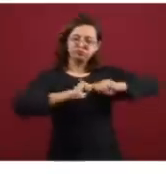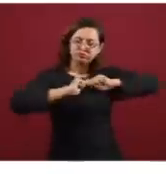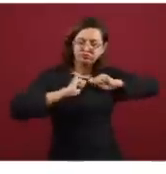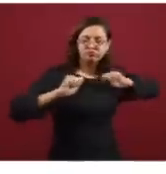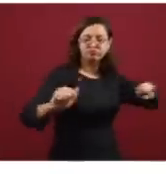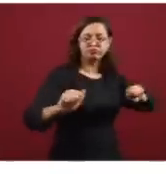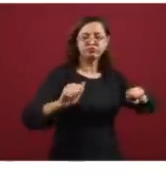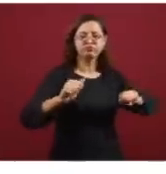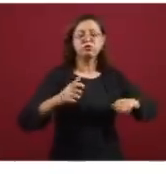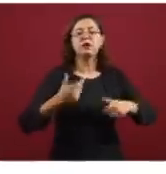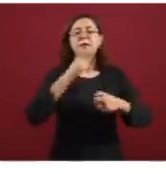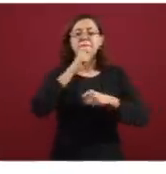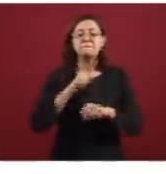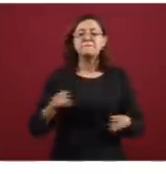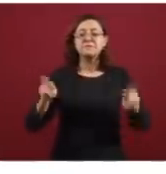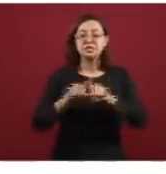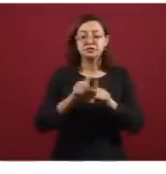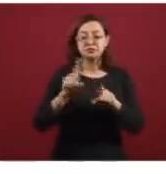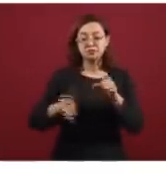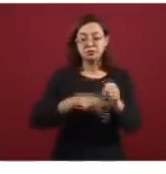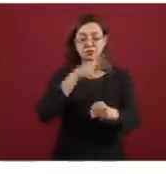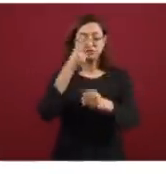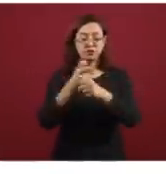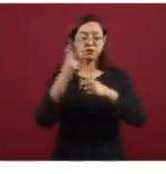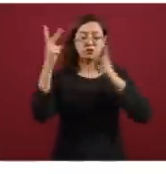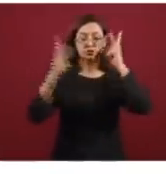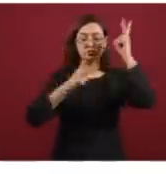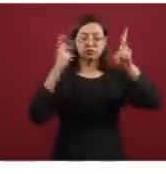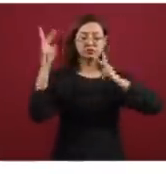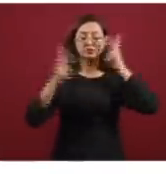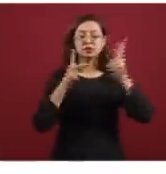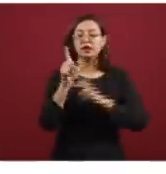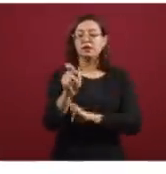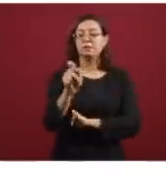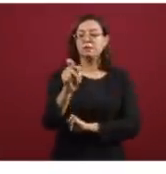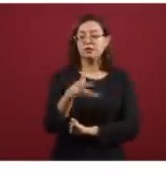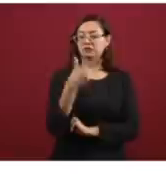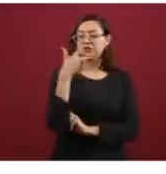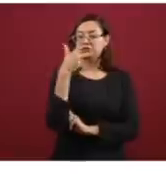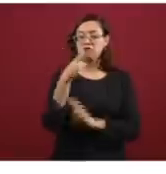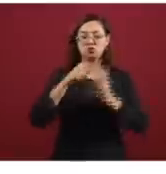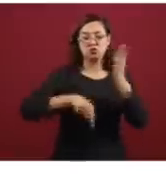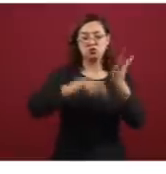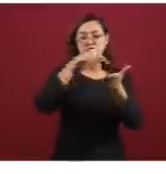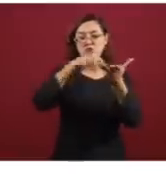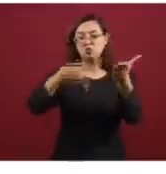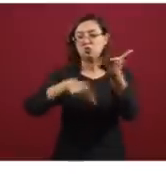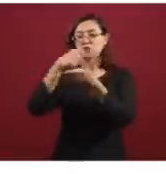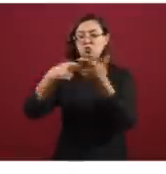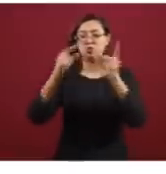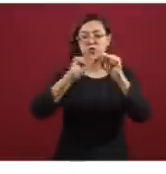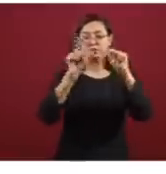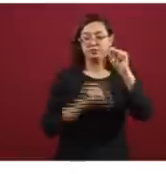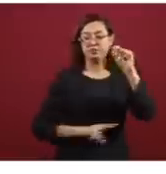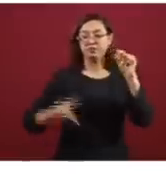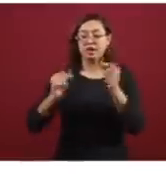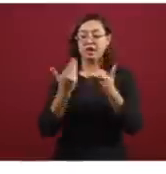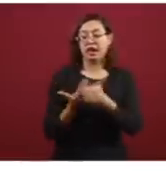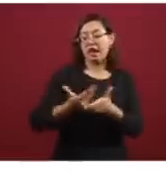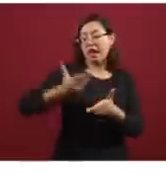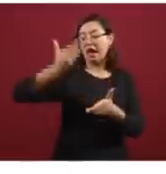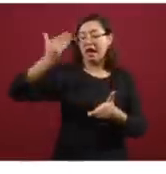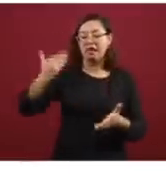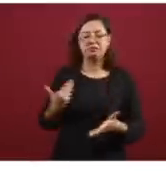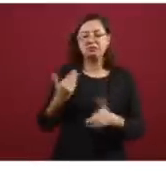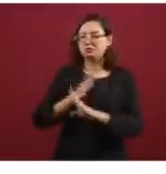la verificación por segunda ocasión a 28 estaciones de servicio en todo el país que no habían